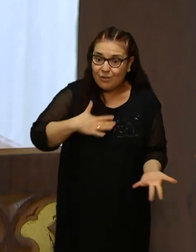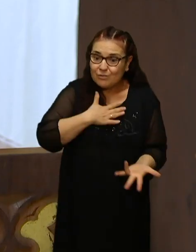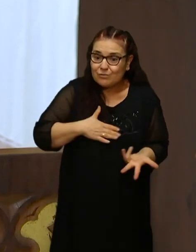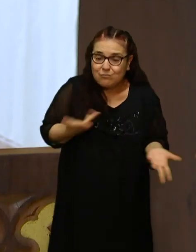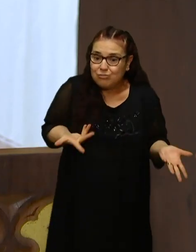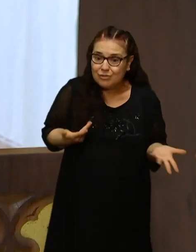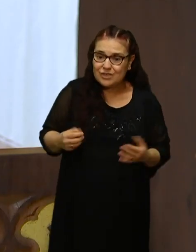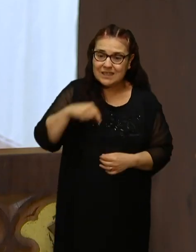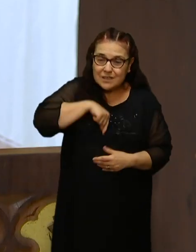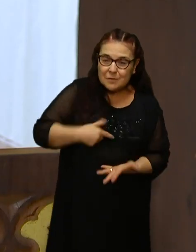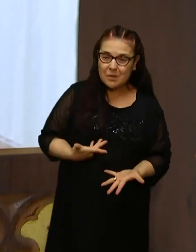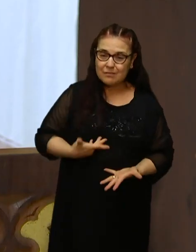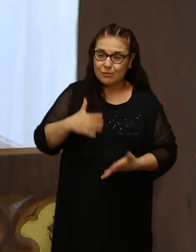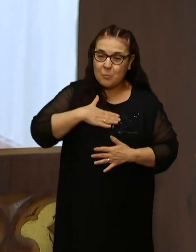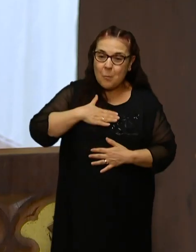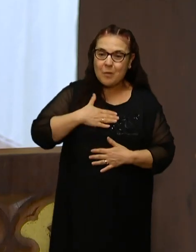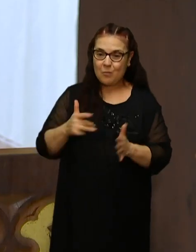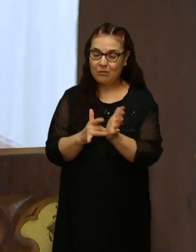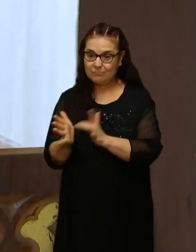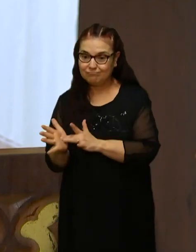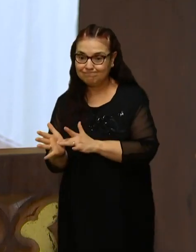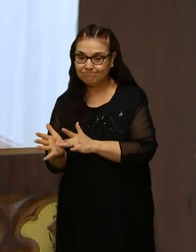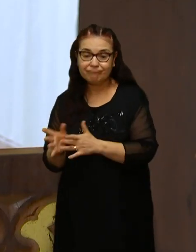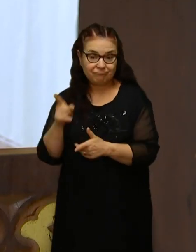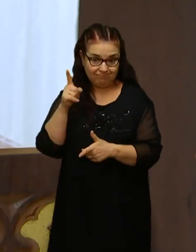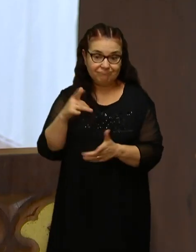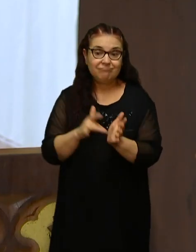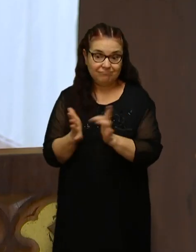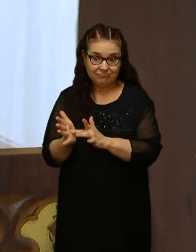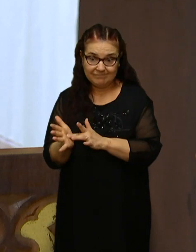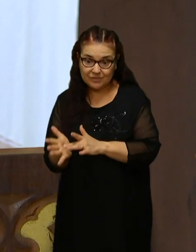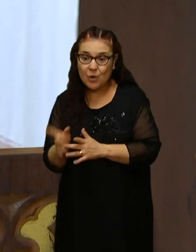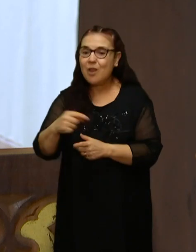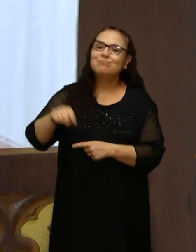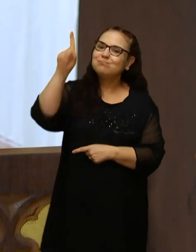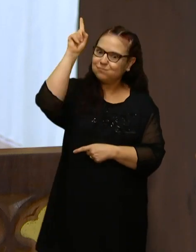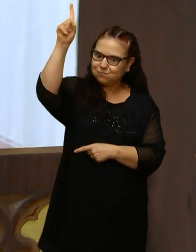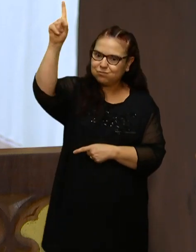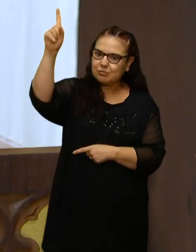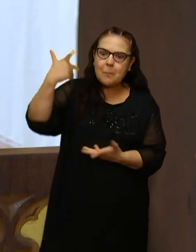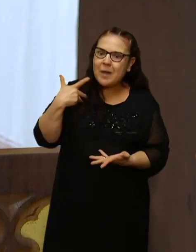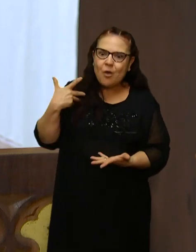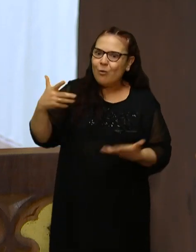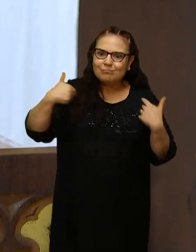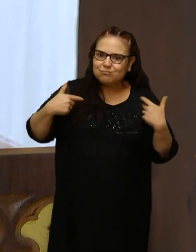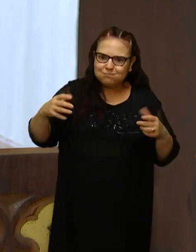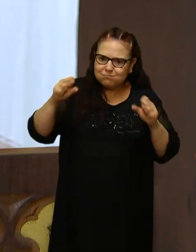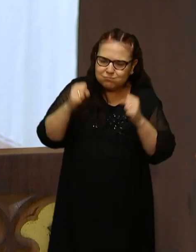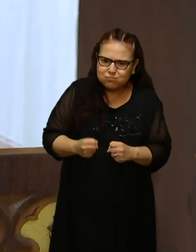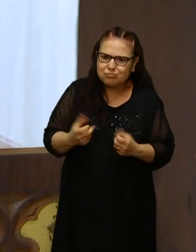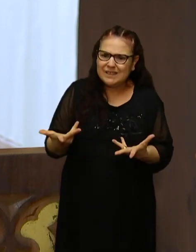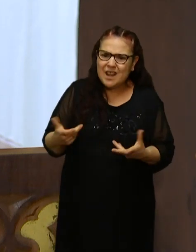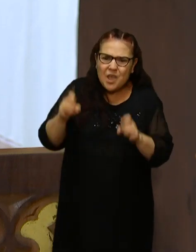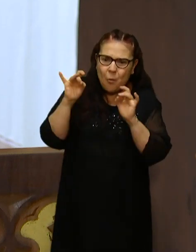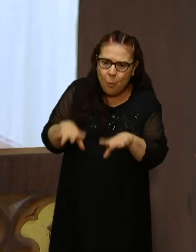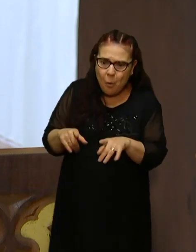sentimientos propios de Cristo Jesús, el cual, siendo de condición divina, no retuvo ávidamente el ser igual a